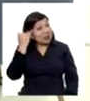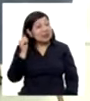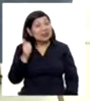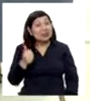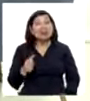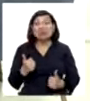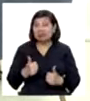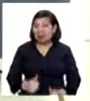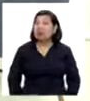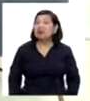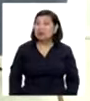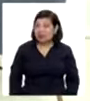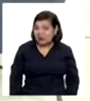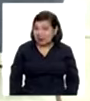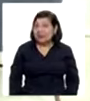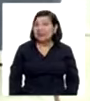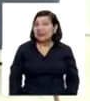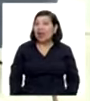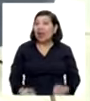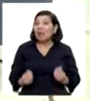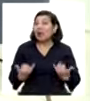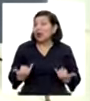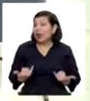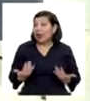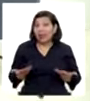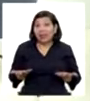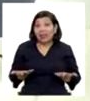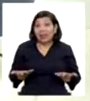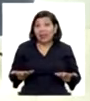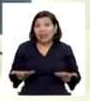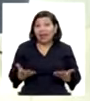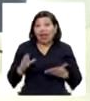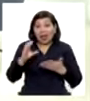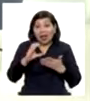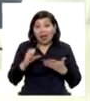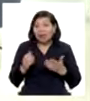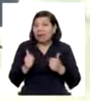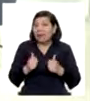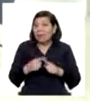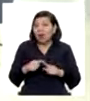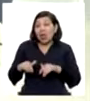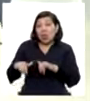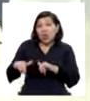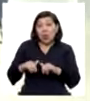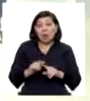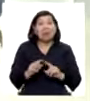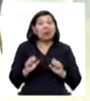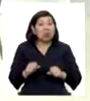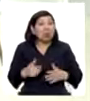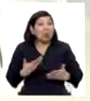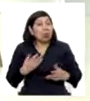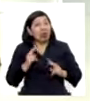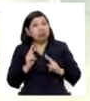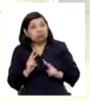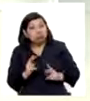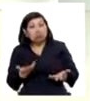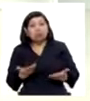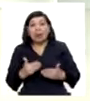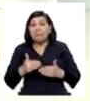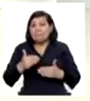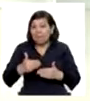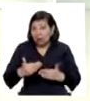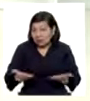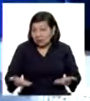este concurso. Sí, sí, sí. Y efectivamente, porque ahorita solamente tenemos la categoría excelencia en igualdad. Entonces podríamos ir viendo